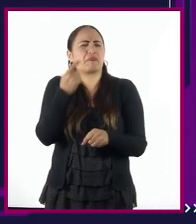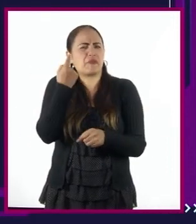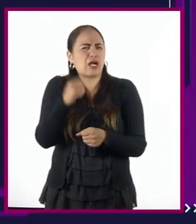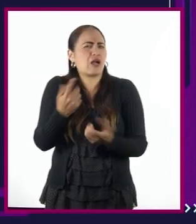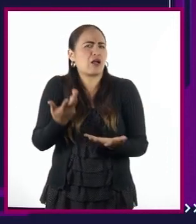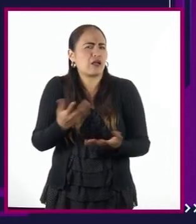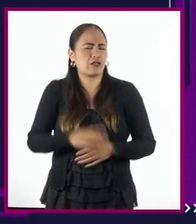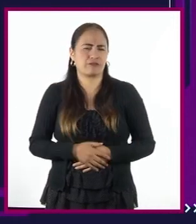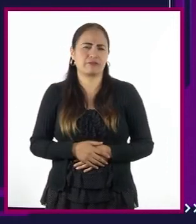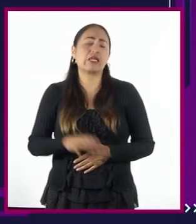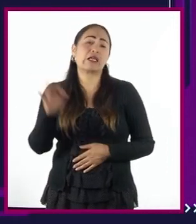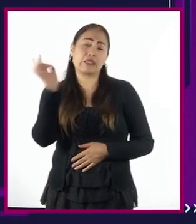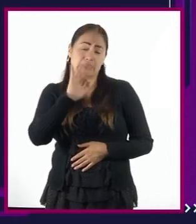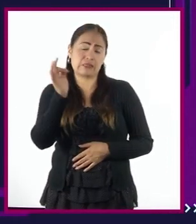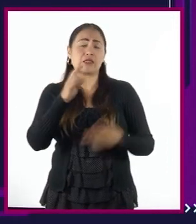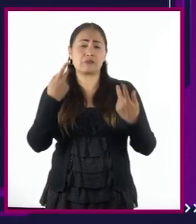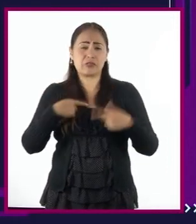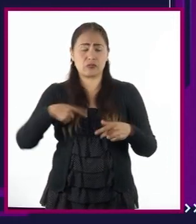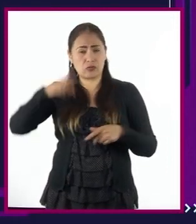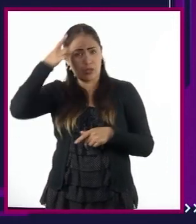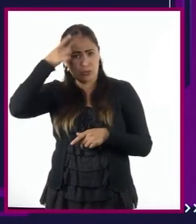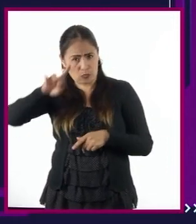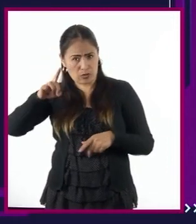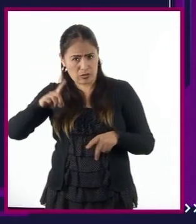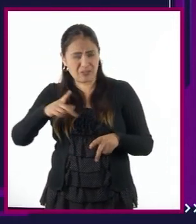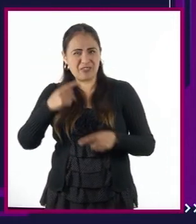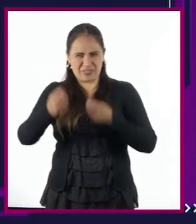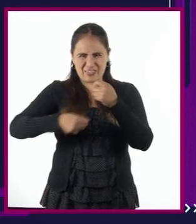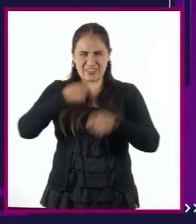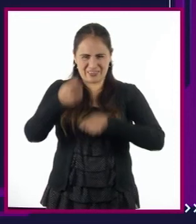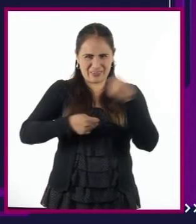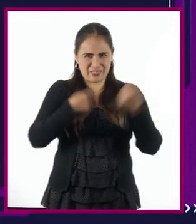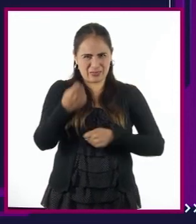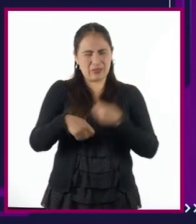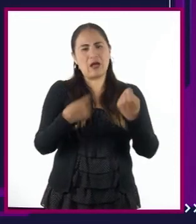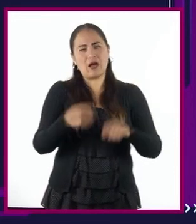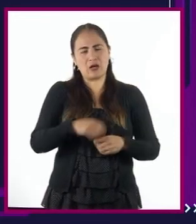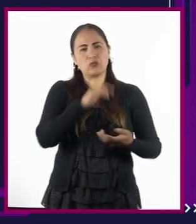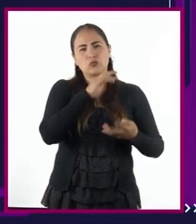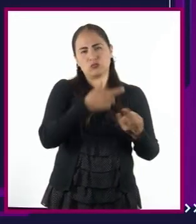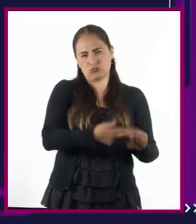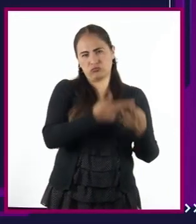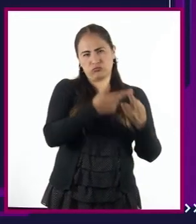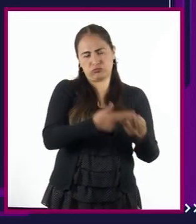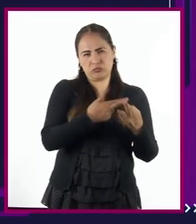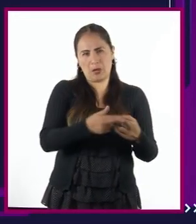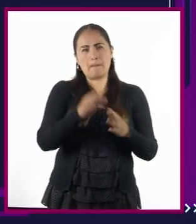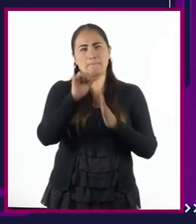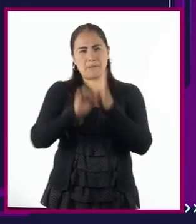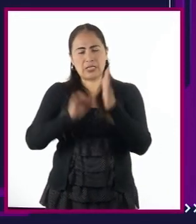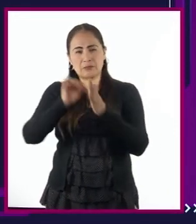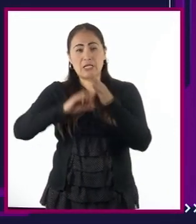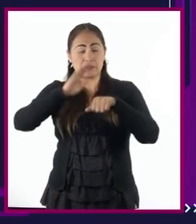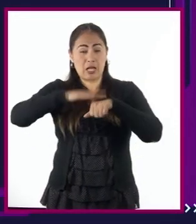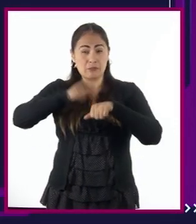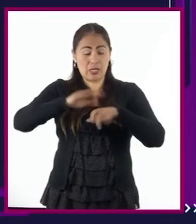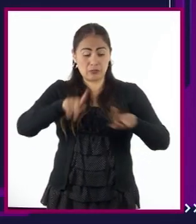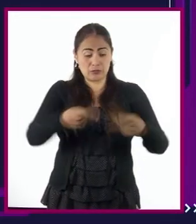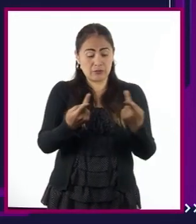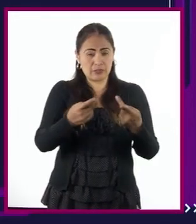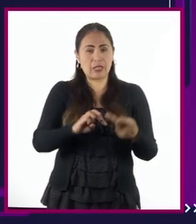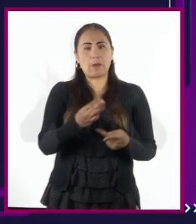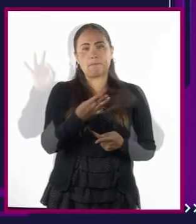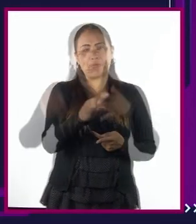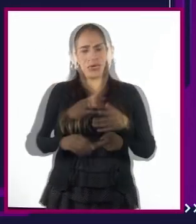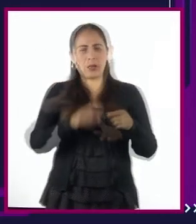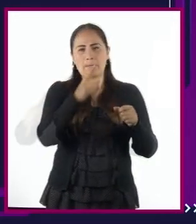que el dueño de esa tienda tenga suficientes perfumes para su venta en los meses de mayor demanda, que son mayo